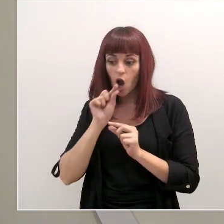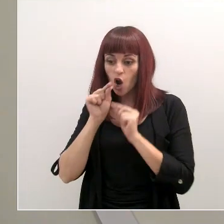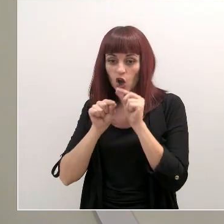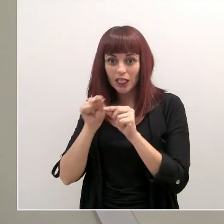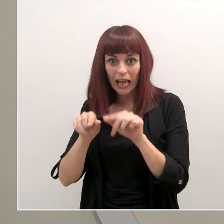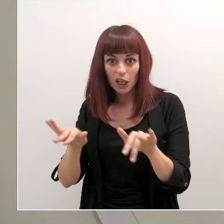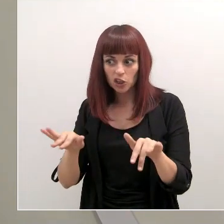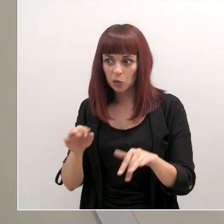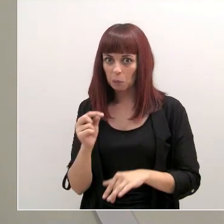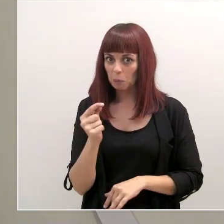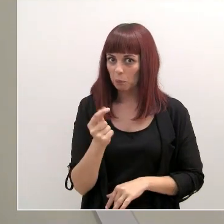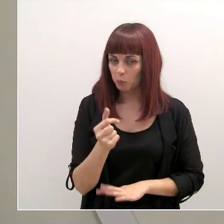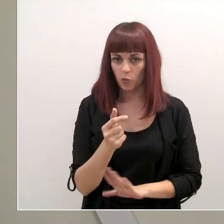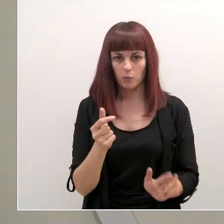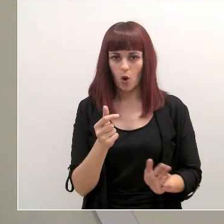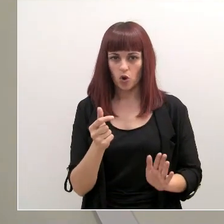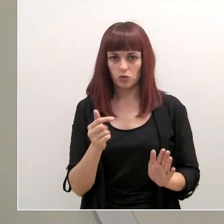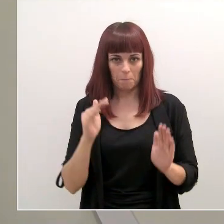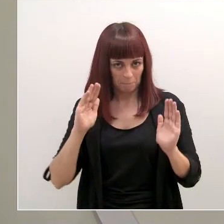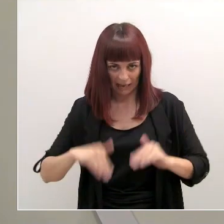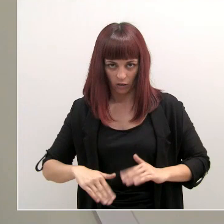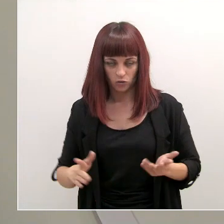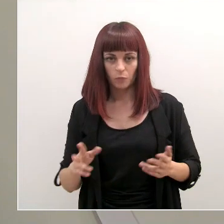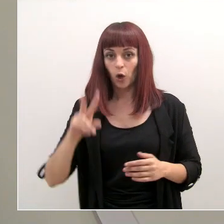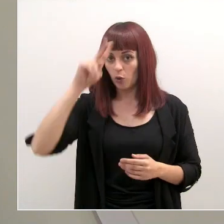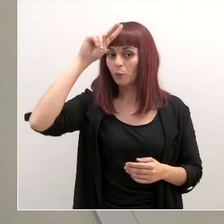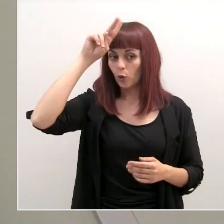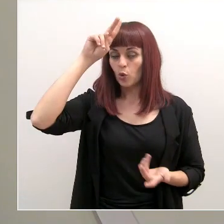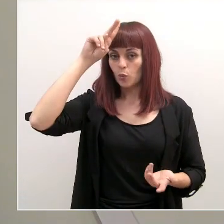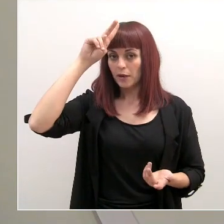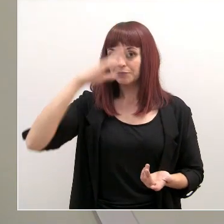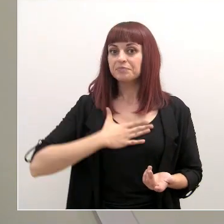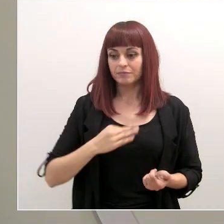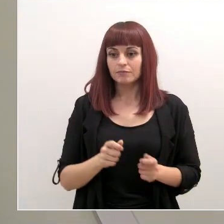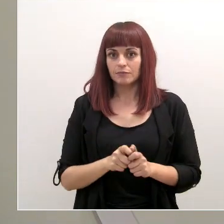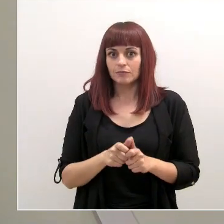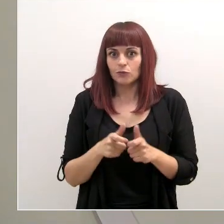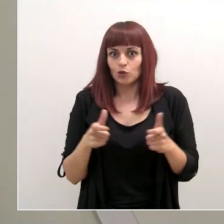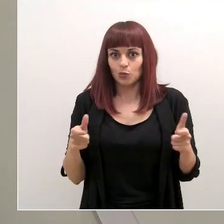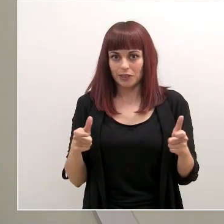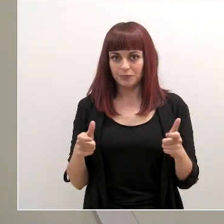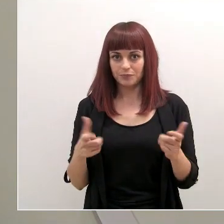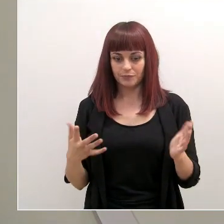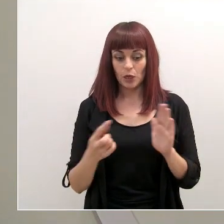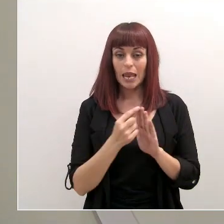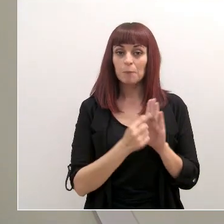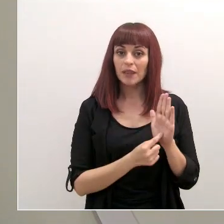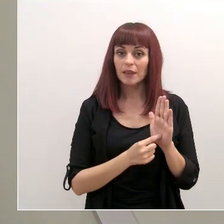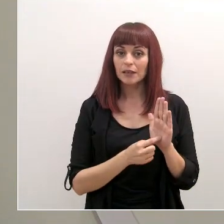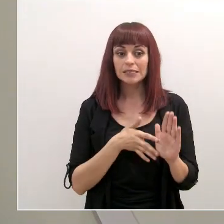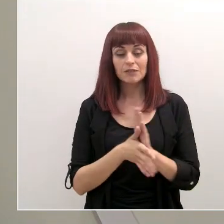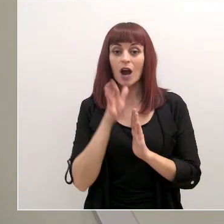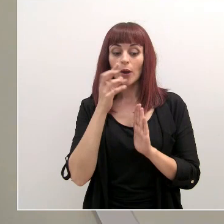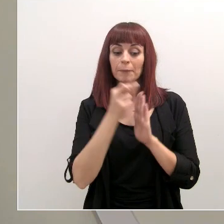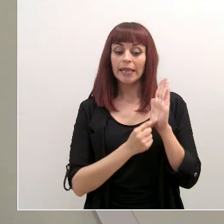muy pocos o menos. Lo que sí es cierto y nos puede preocupar es que eso pueda subir. Por tanto, las medidas no es que hayamos puesto más